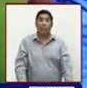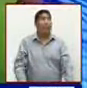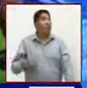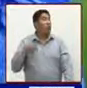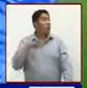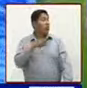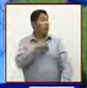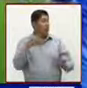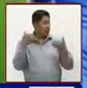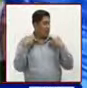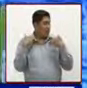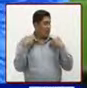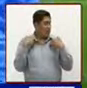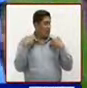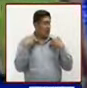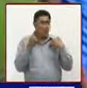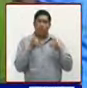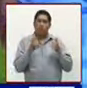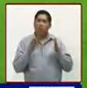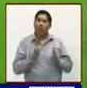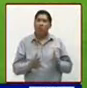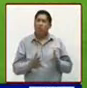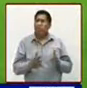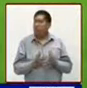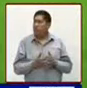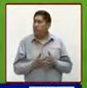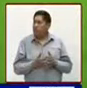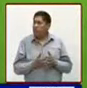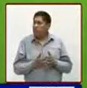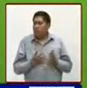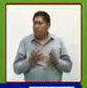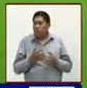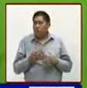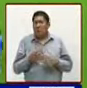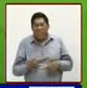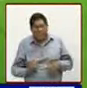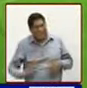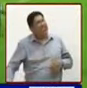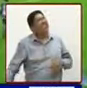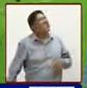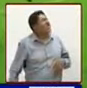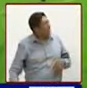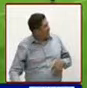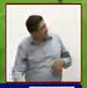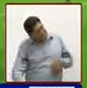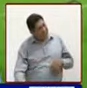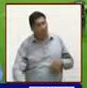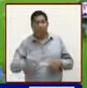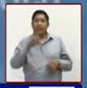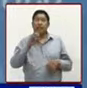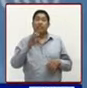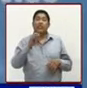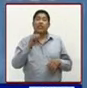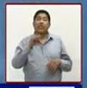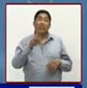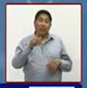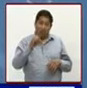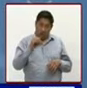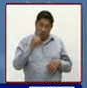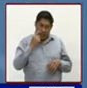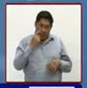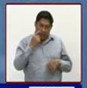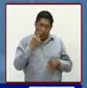Tenemos a un jugador que salió pues, con molestias del partido, como puede ser Roberto Carlos, pero estamos